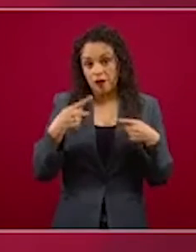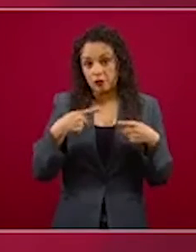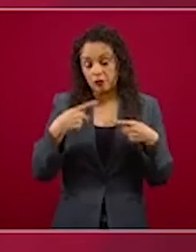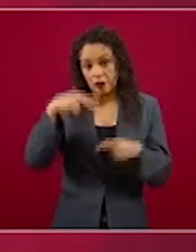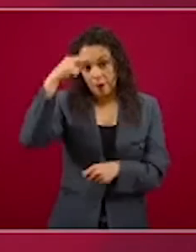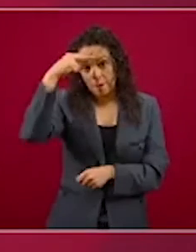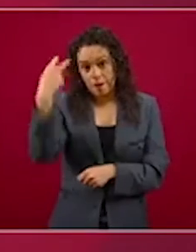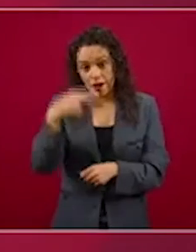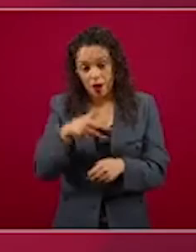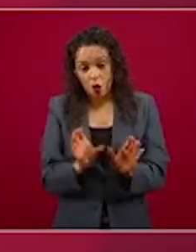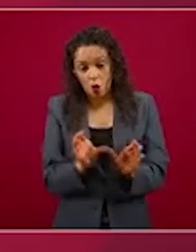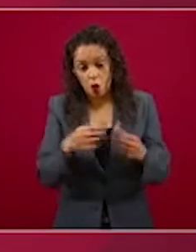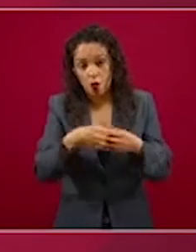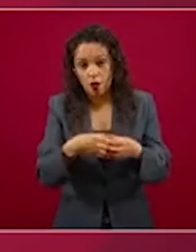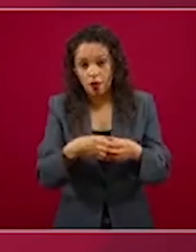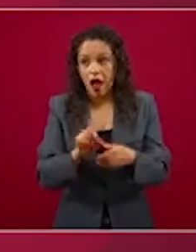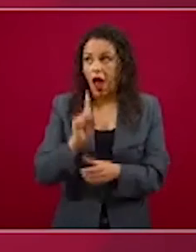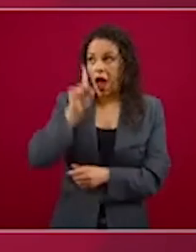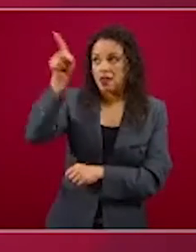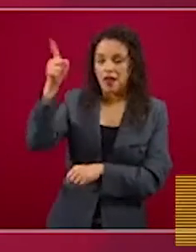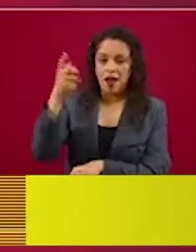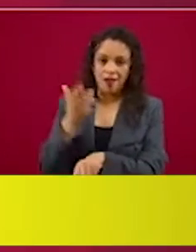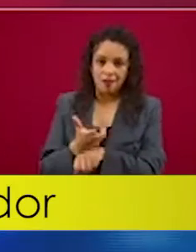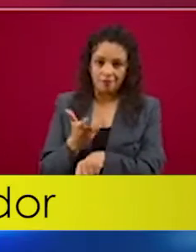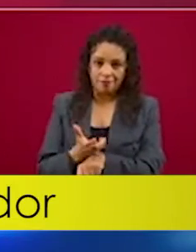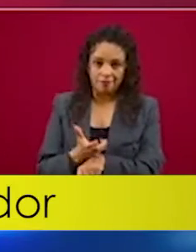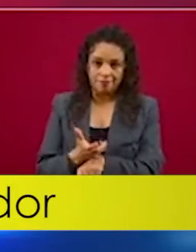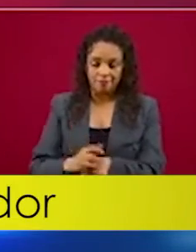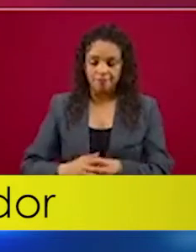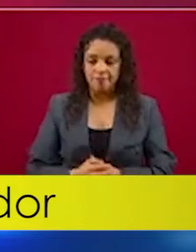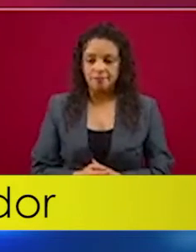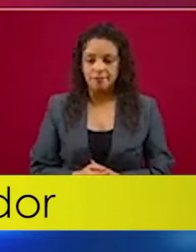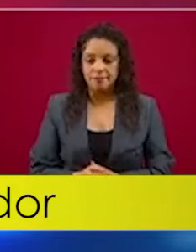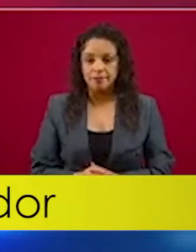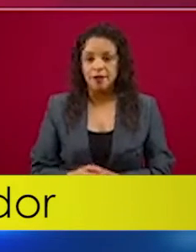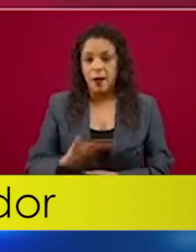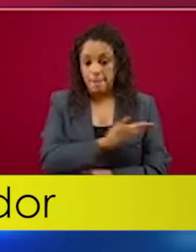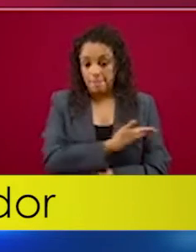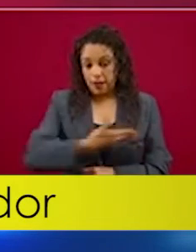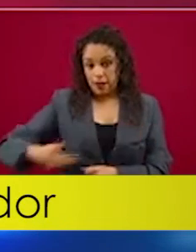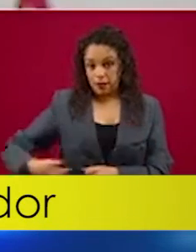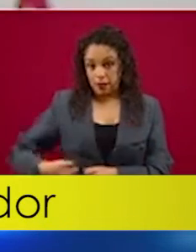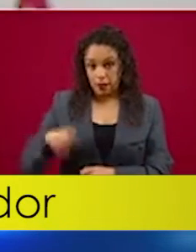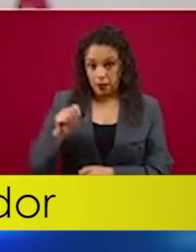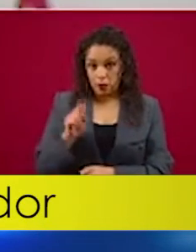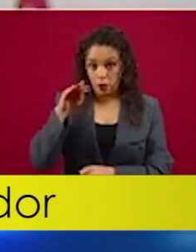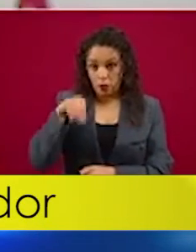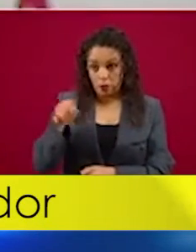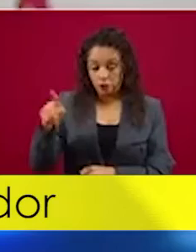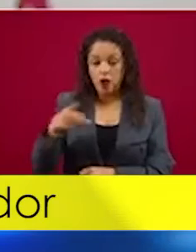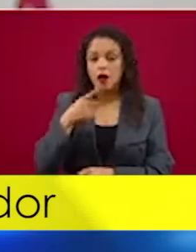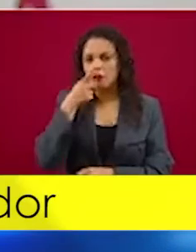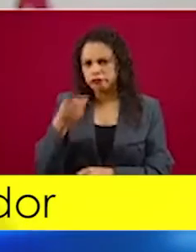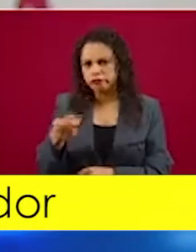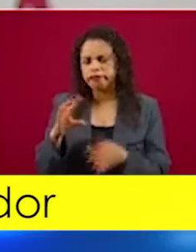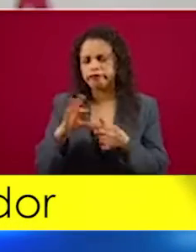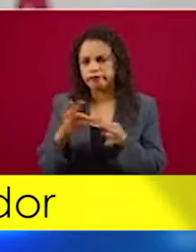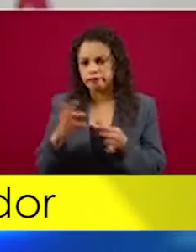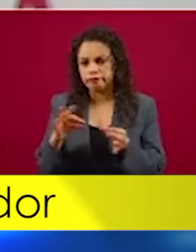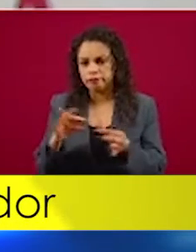Unidos. Habló el presidente Trump de lo que invierten, de